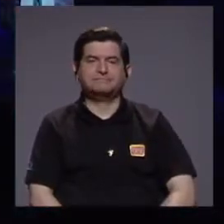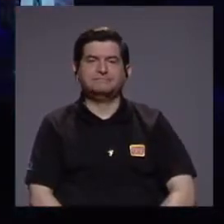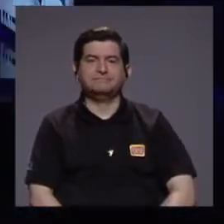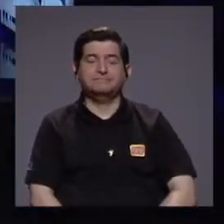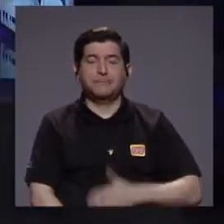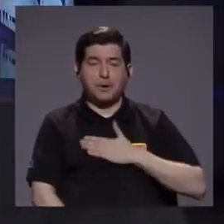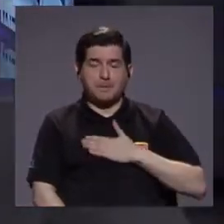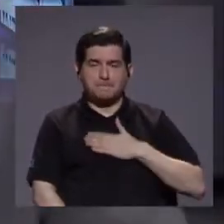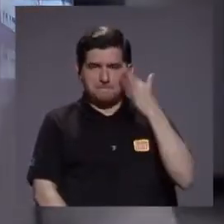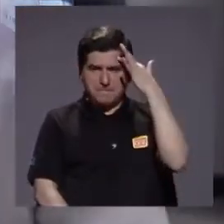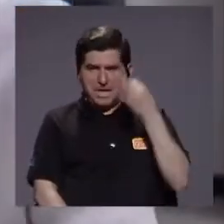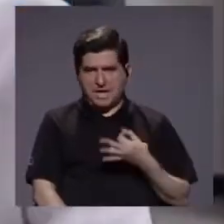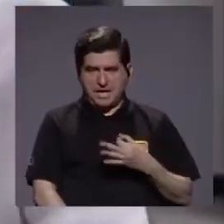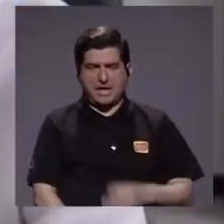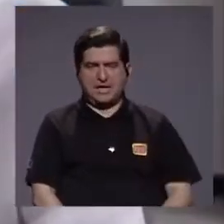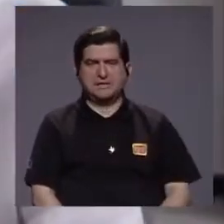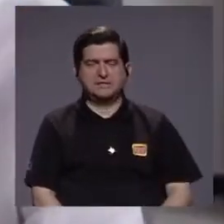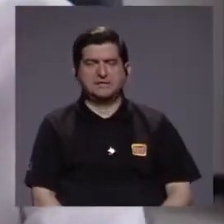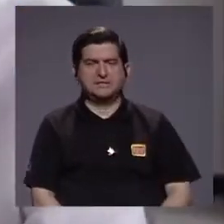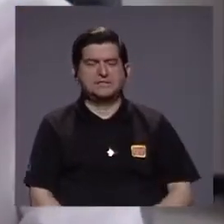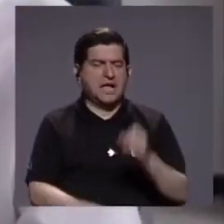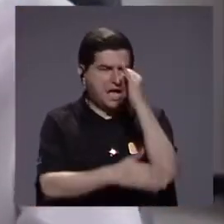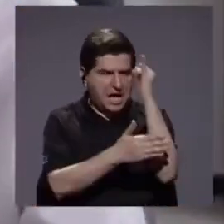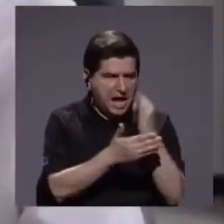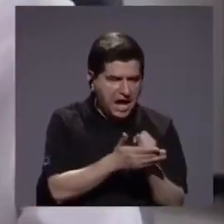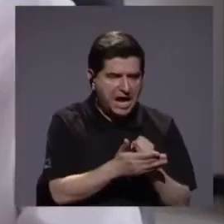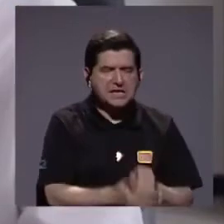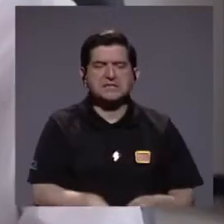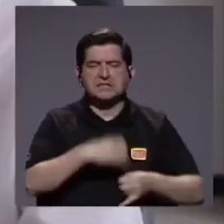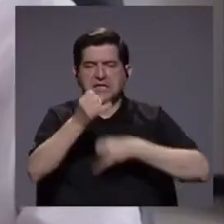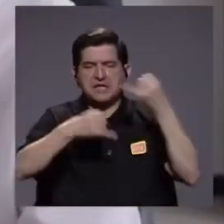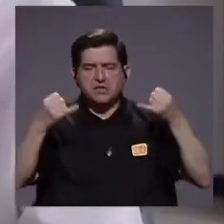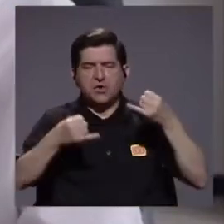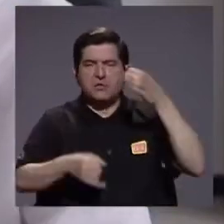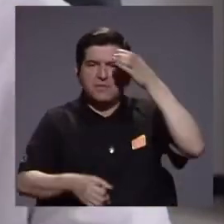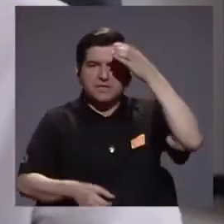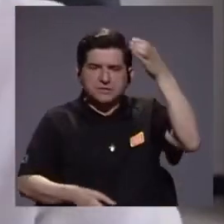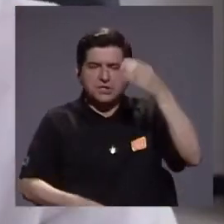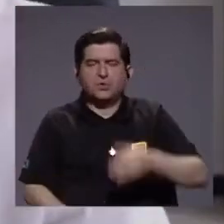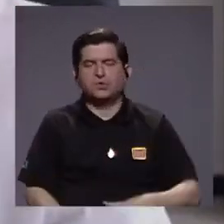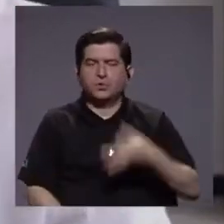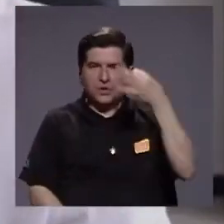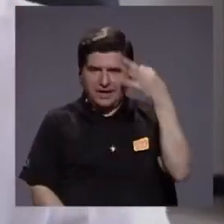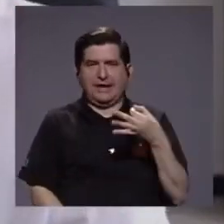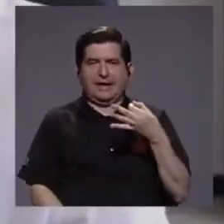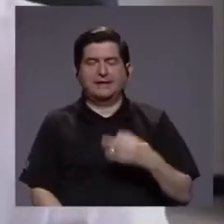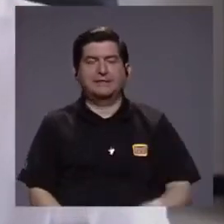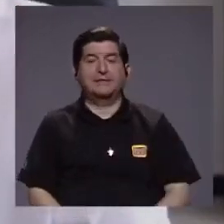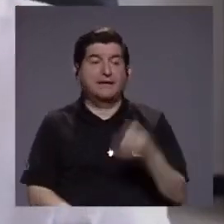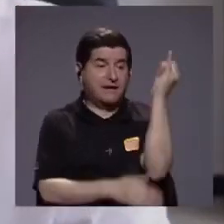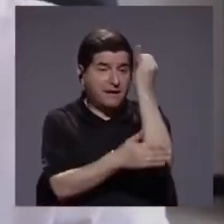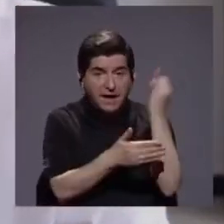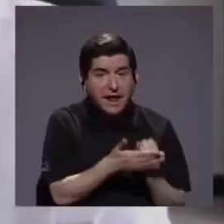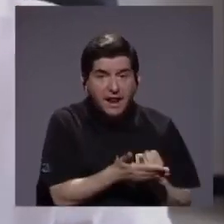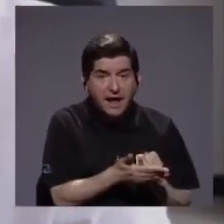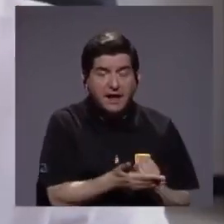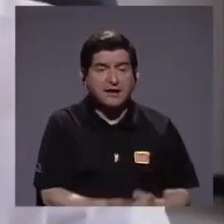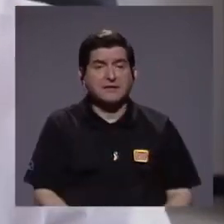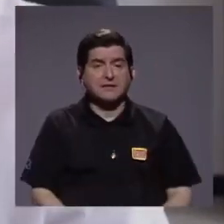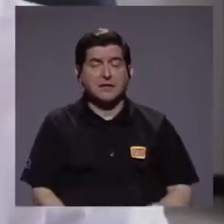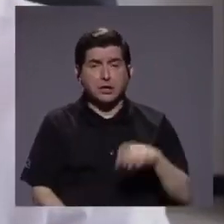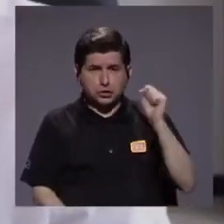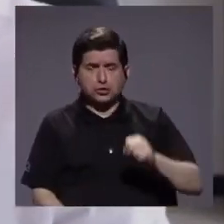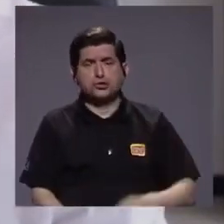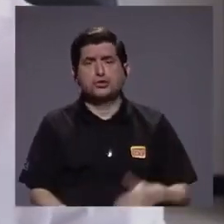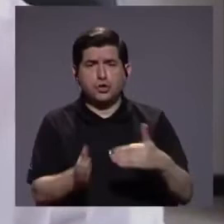Es mi convicción apostar siempre por las artes, las letras, la cultura, y por lo tanto, para las artes tiene que haber una reivindicación